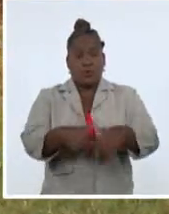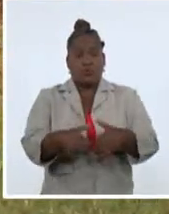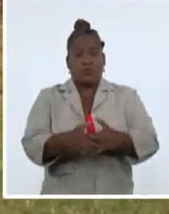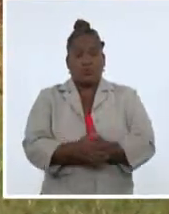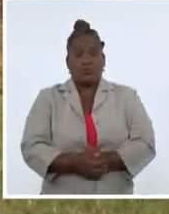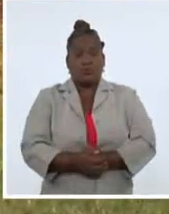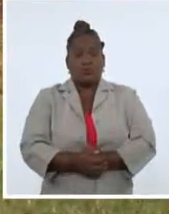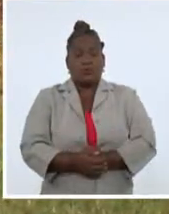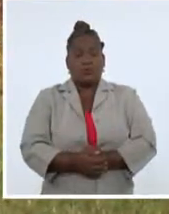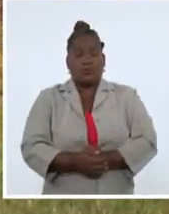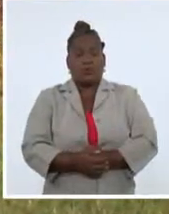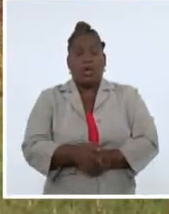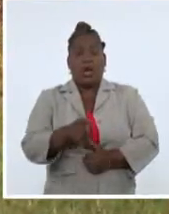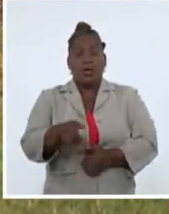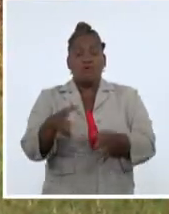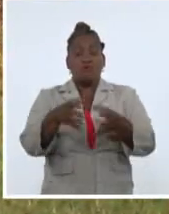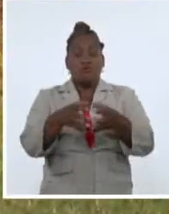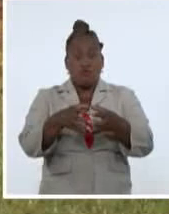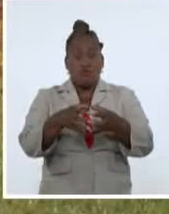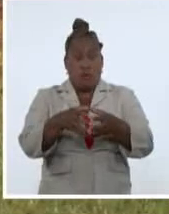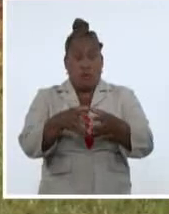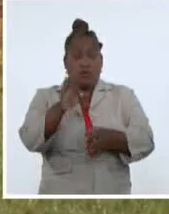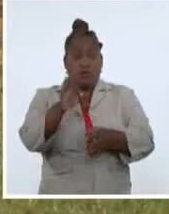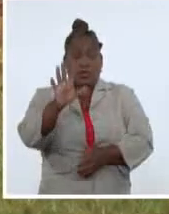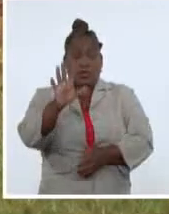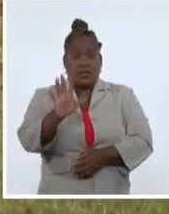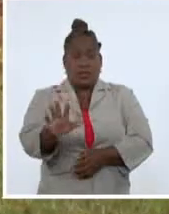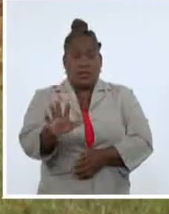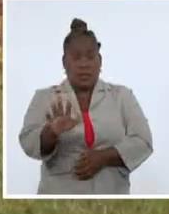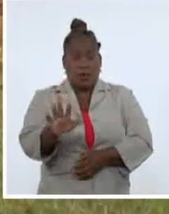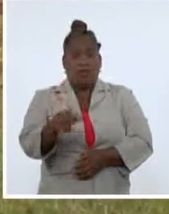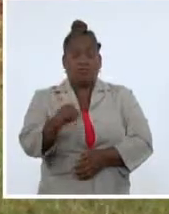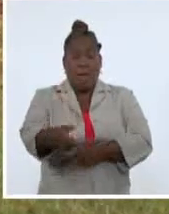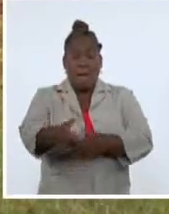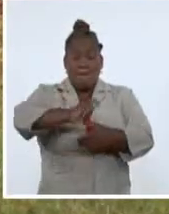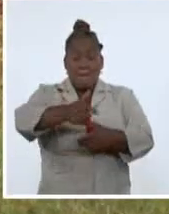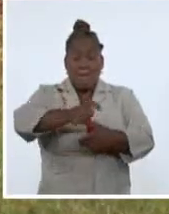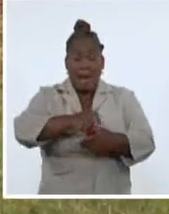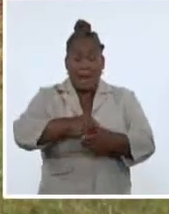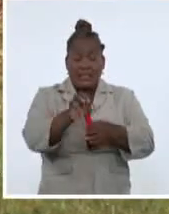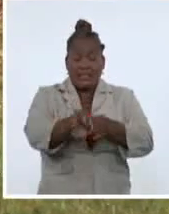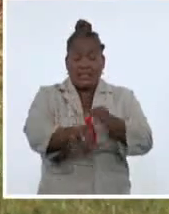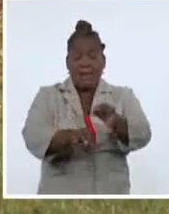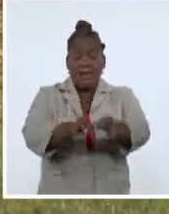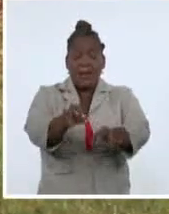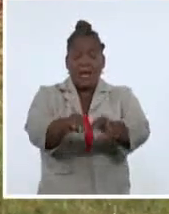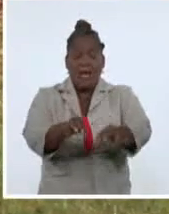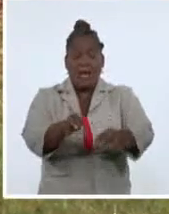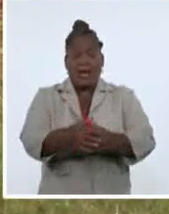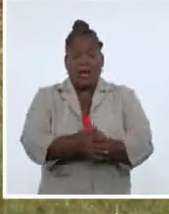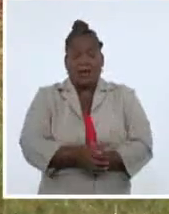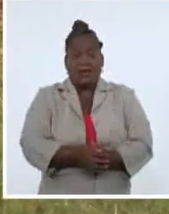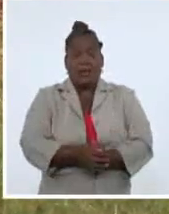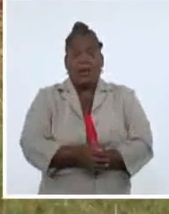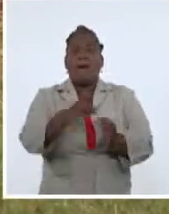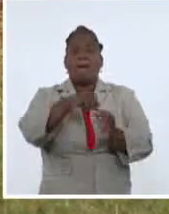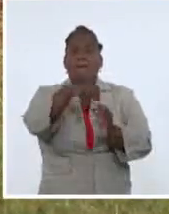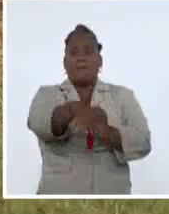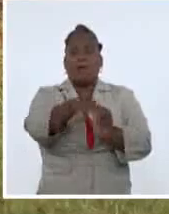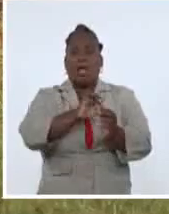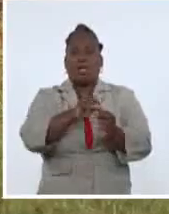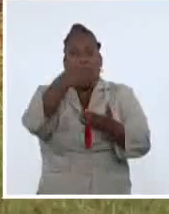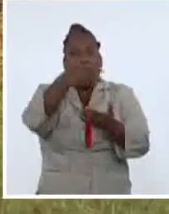tenemos un grupo de área tenemos más 85 hectáreas de papa que debemos sembrar así de plátano malanga